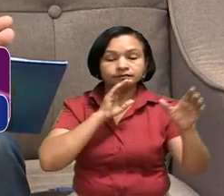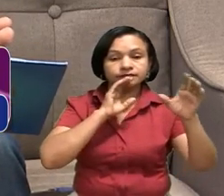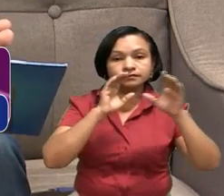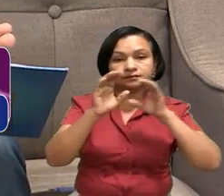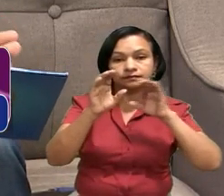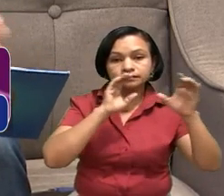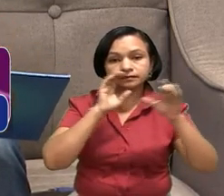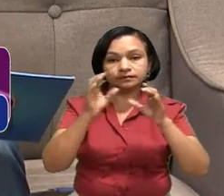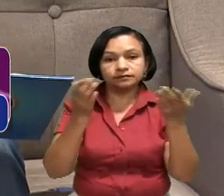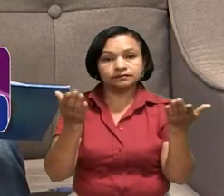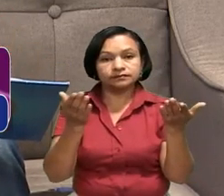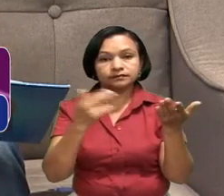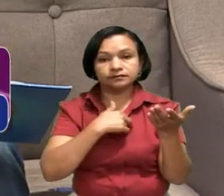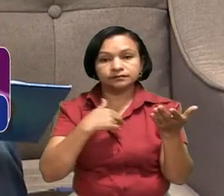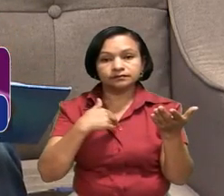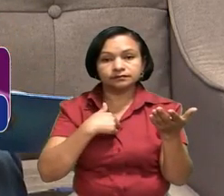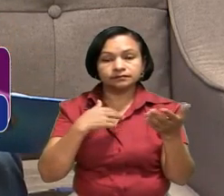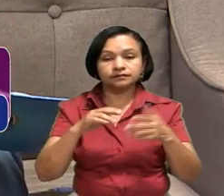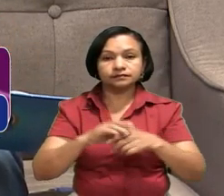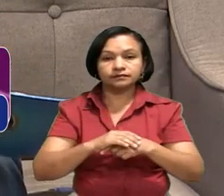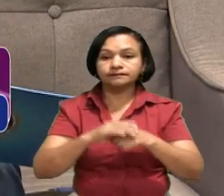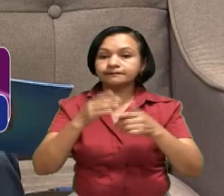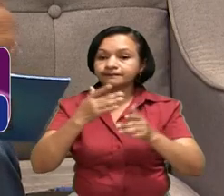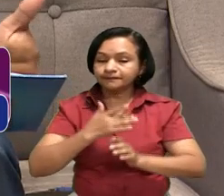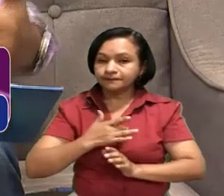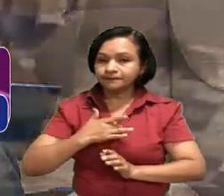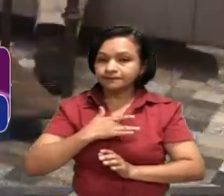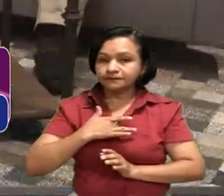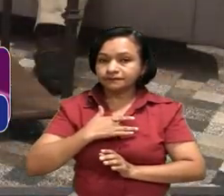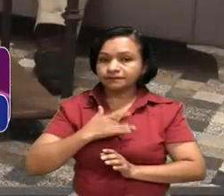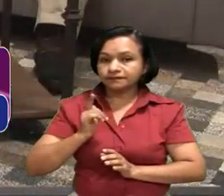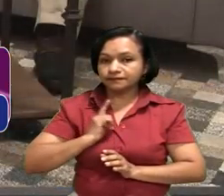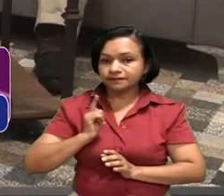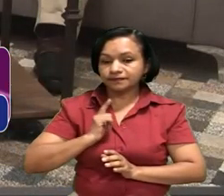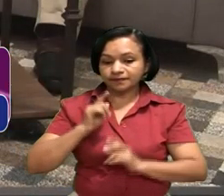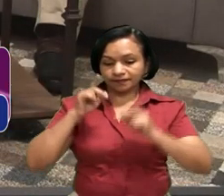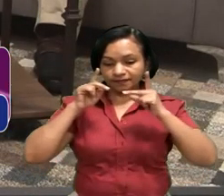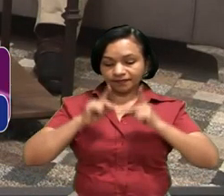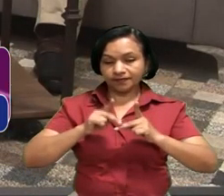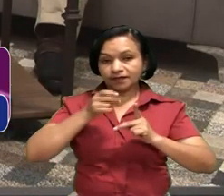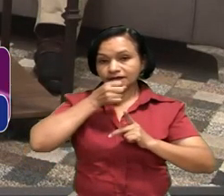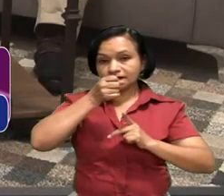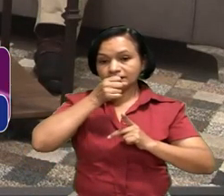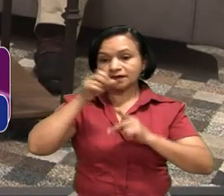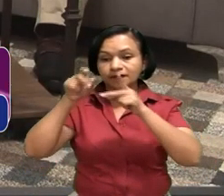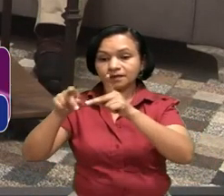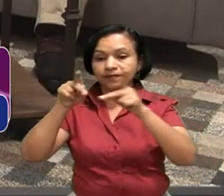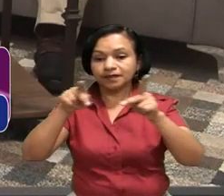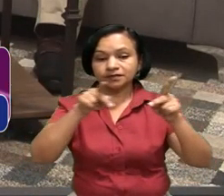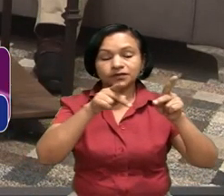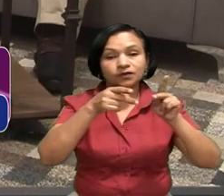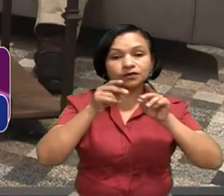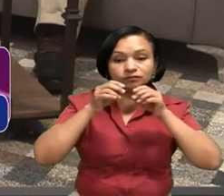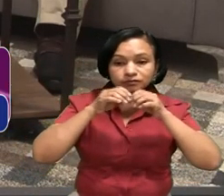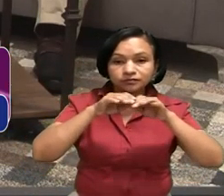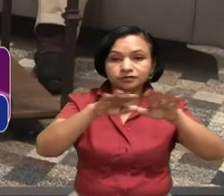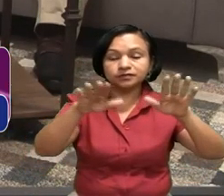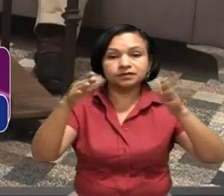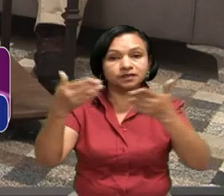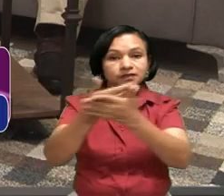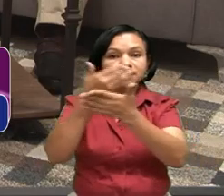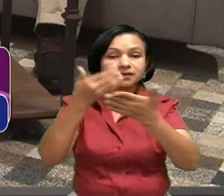alternativa a partir de esa necesidad de vincularse con la audiencia y de llegar a más audiencia a partir de nuevos medios